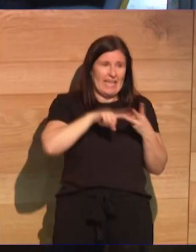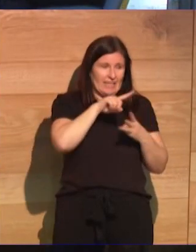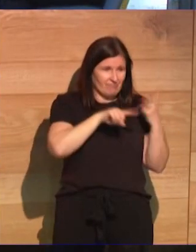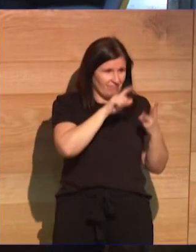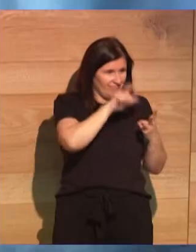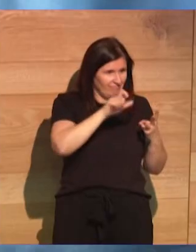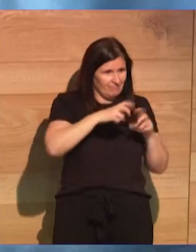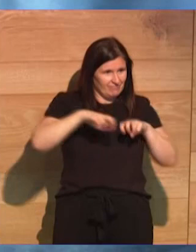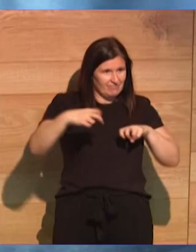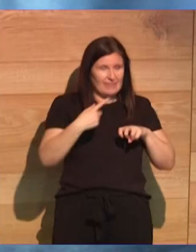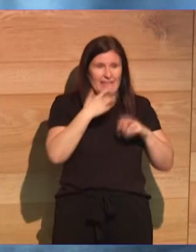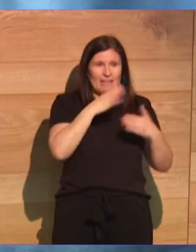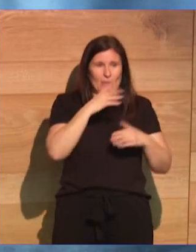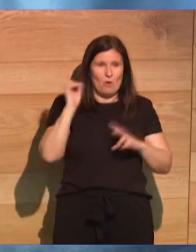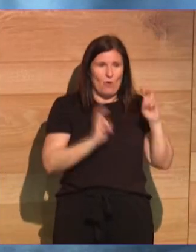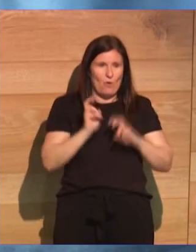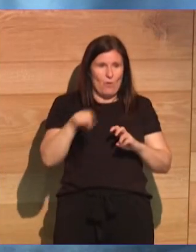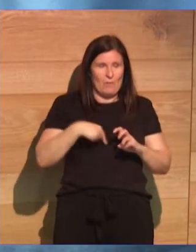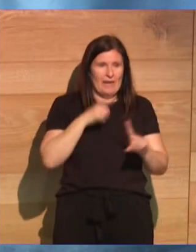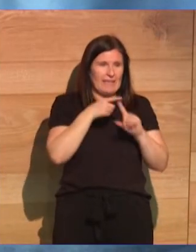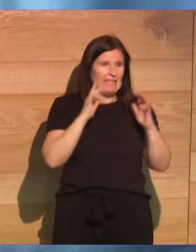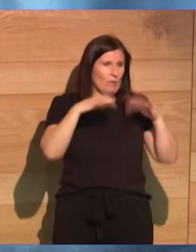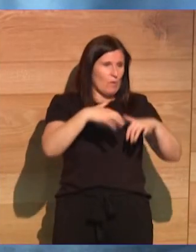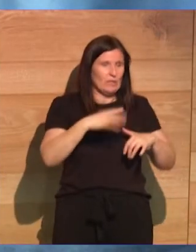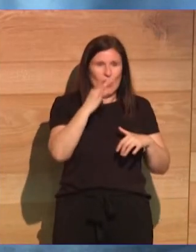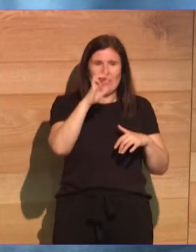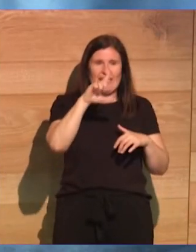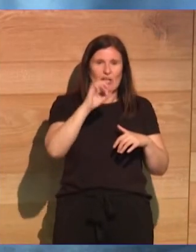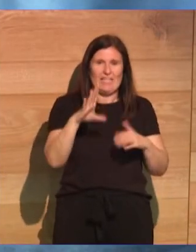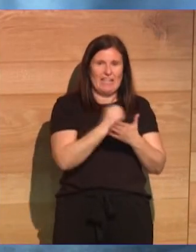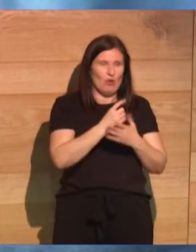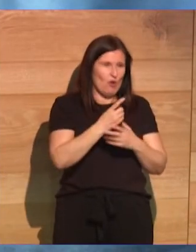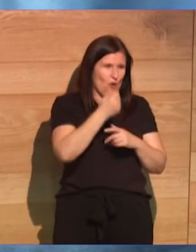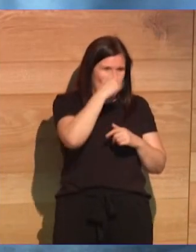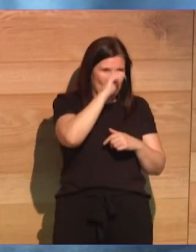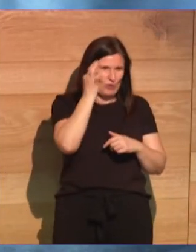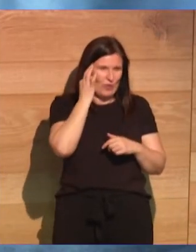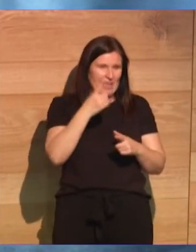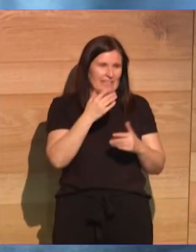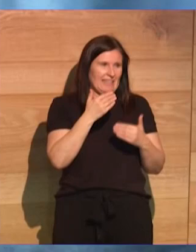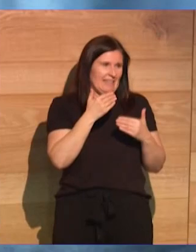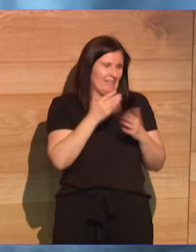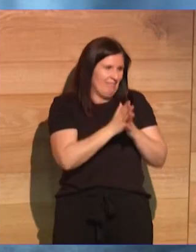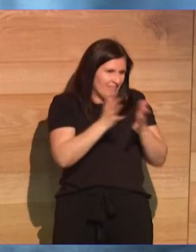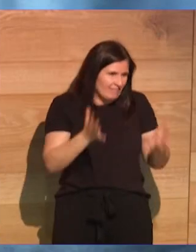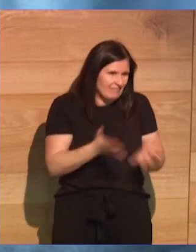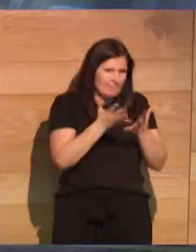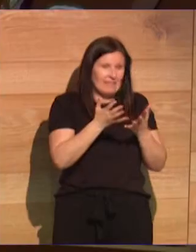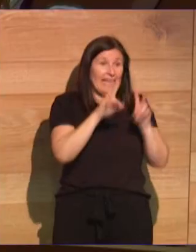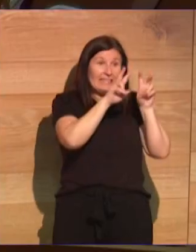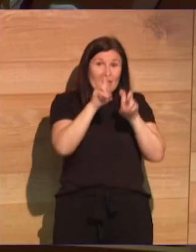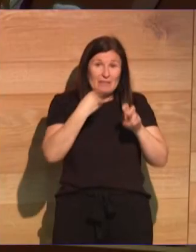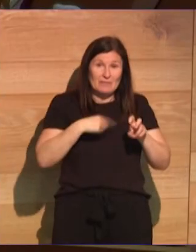este encuentro Telos. Y, por supuesto, como siempre, animaros a todos y a todas que sigáis leyendo sobre estos temas si os